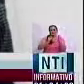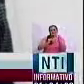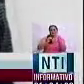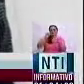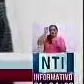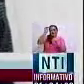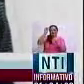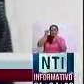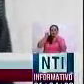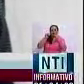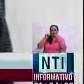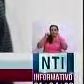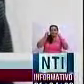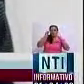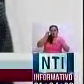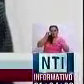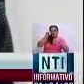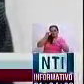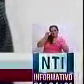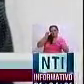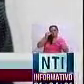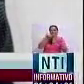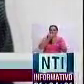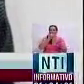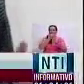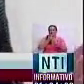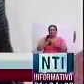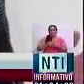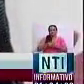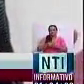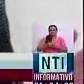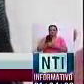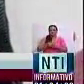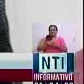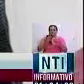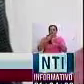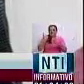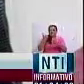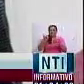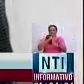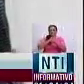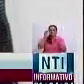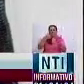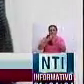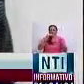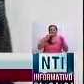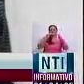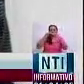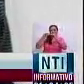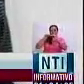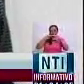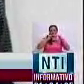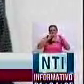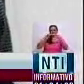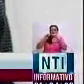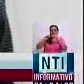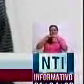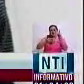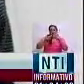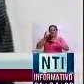ni debe circunscribirse a una minúscula dimensión de temas, sino ampliarse a las realidades integrales que atraviesan a las mujeres de